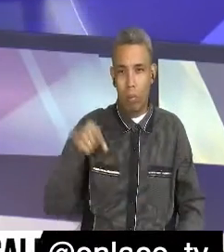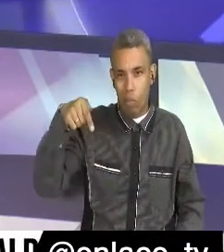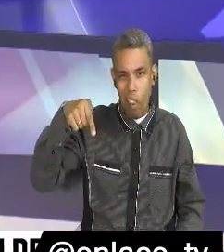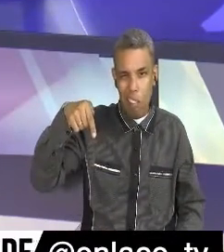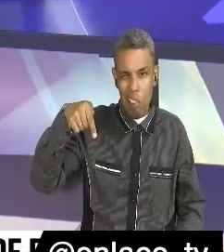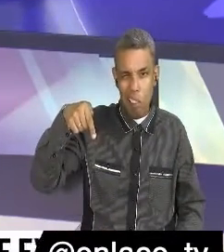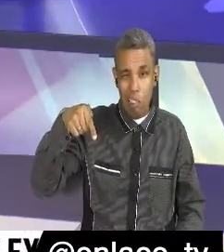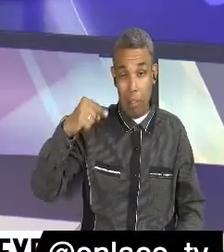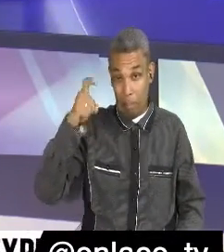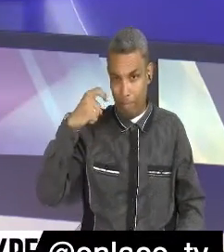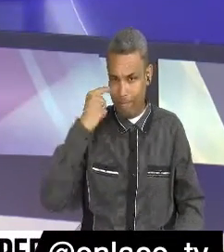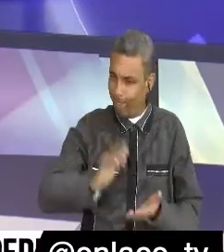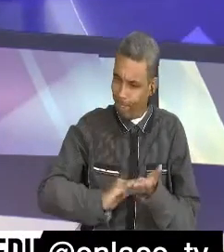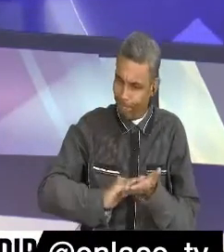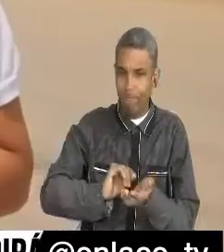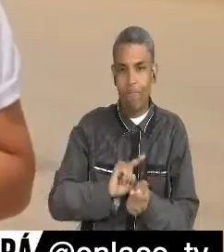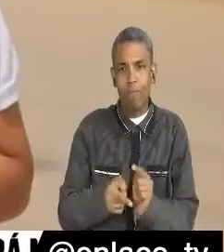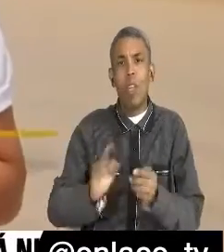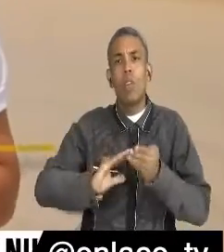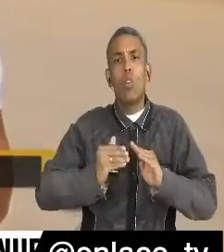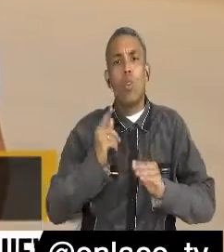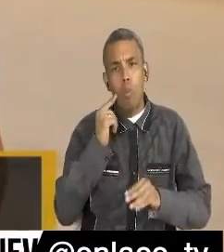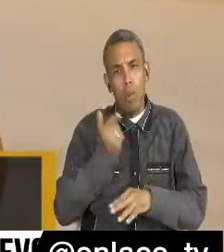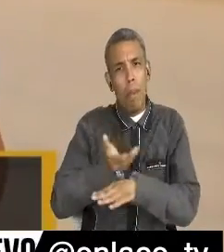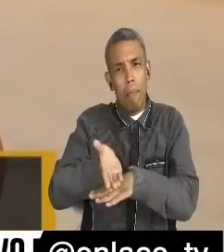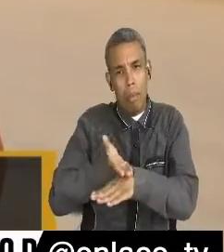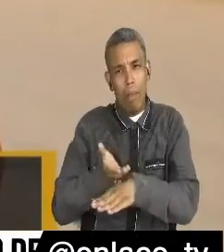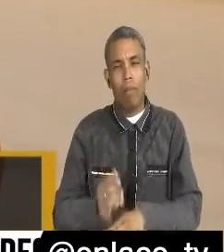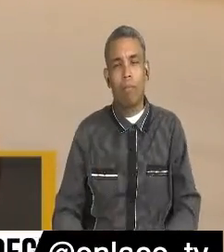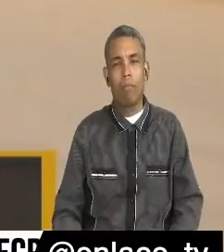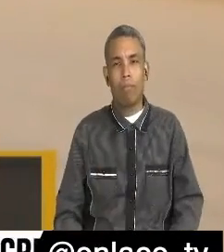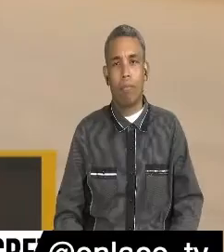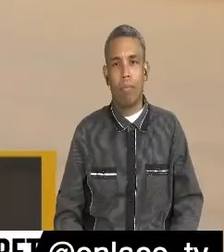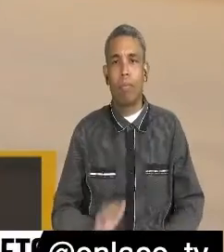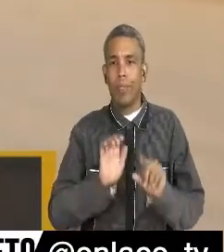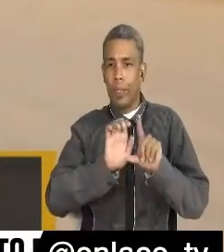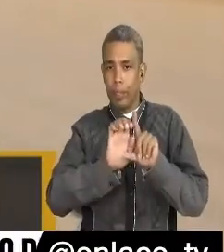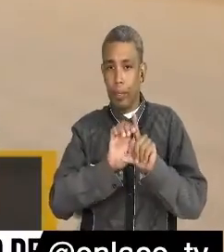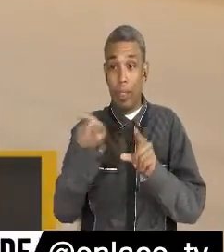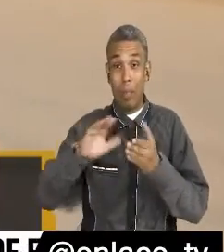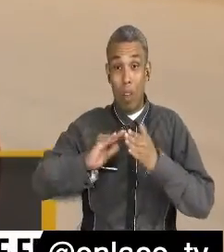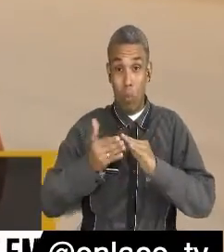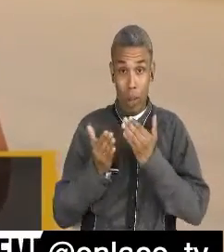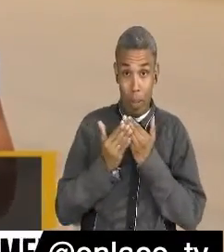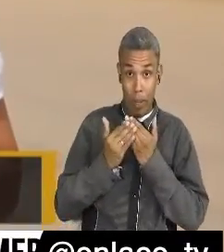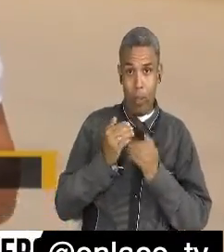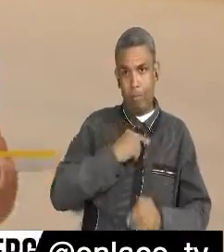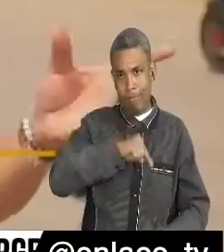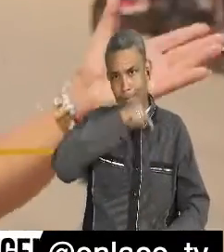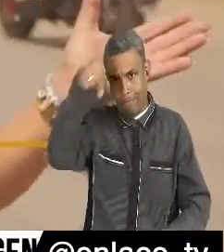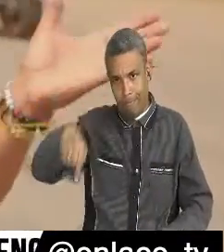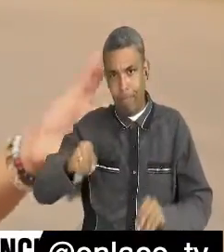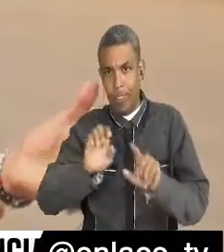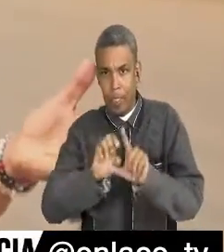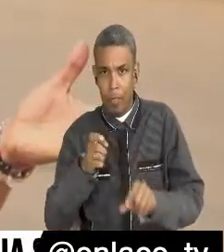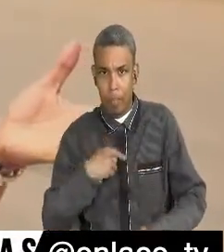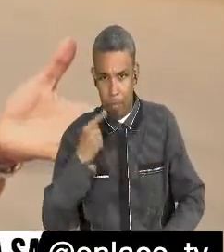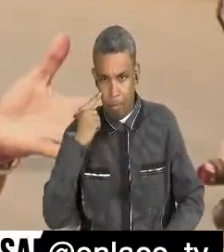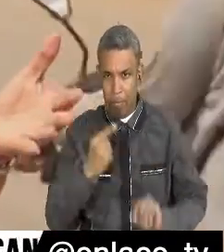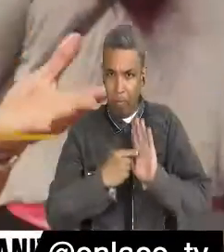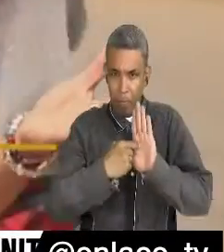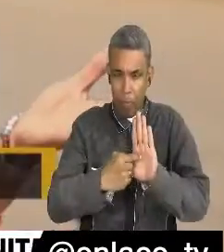nos preparó el siguiente informe. Enlace Noticias llega una vez más por el llamado propio de la comunidad a esta, la carretera